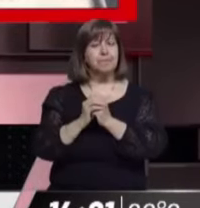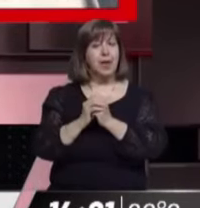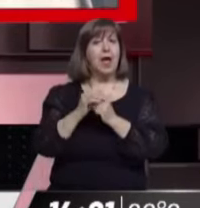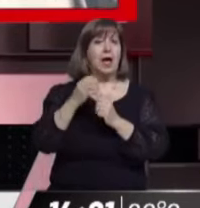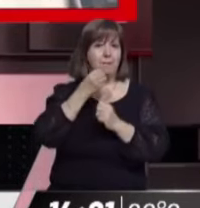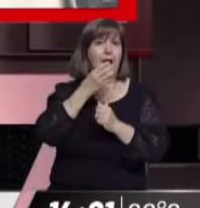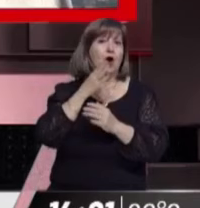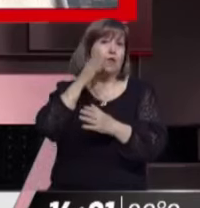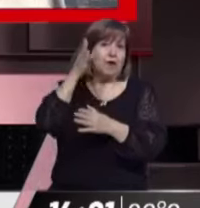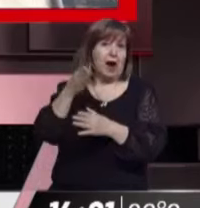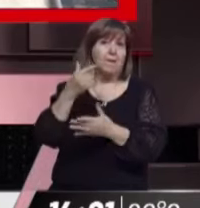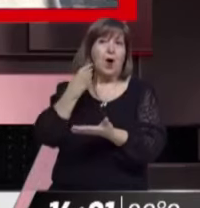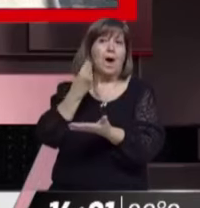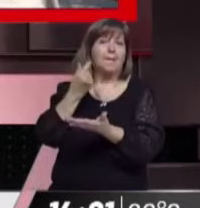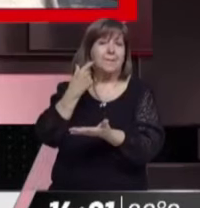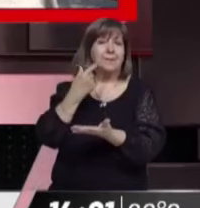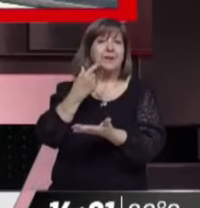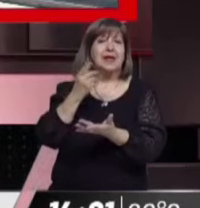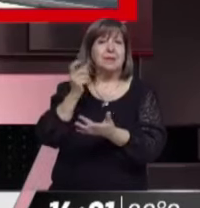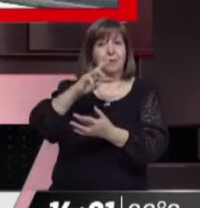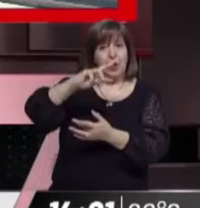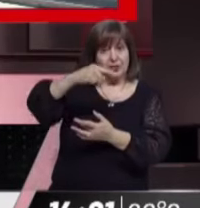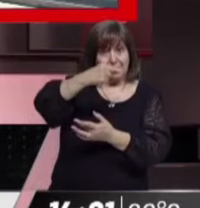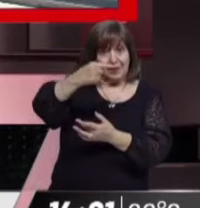la semana que viene